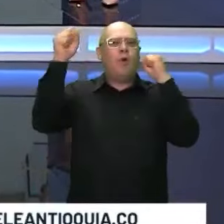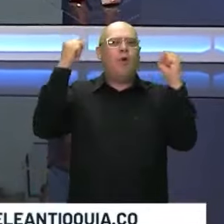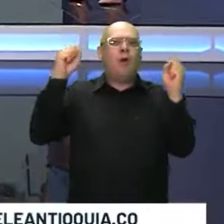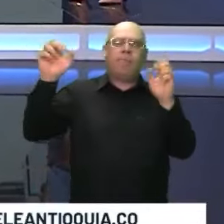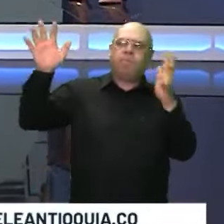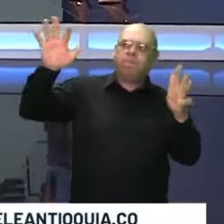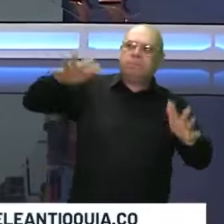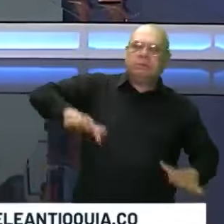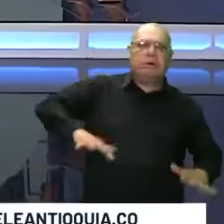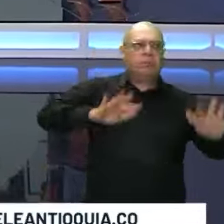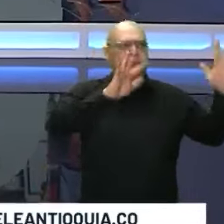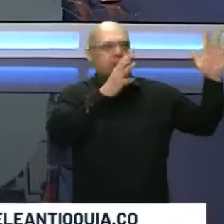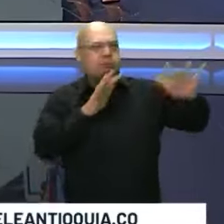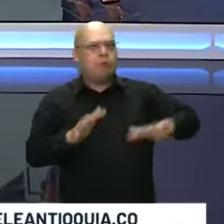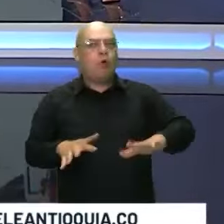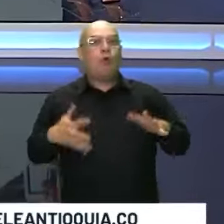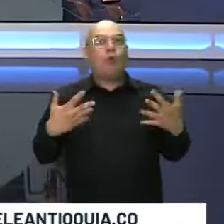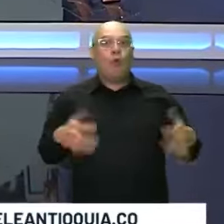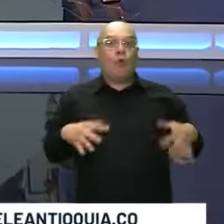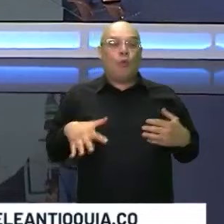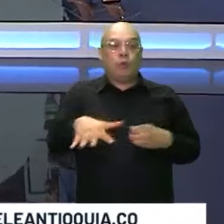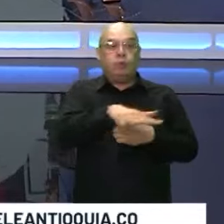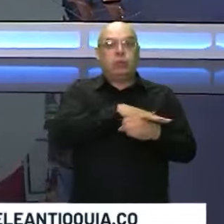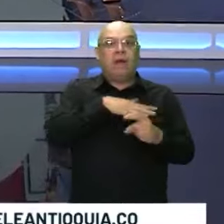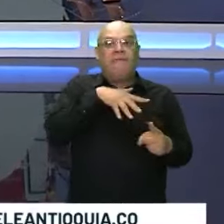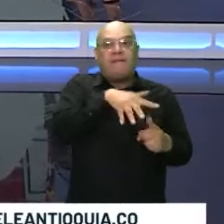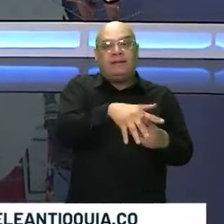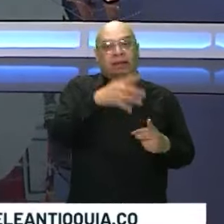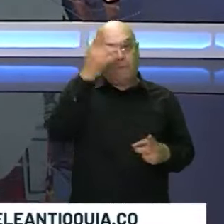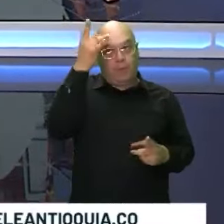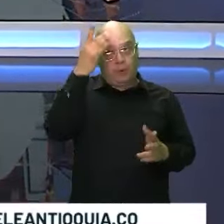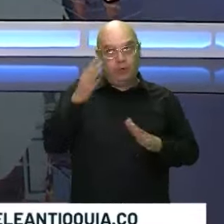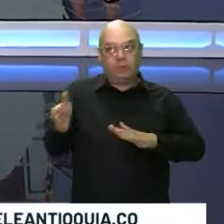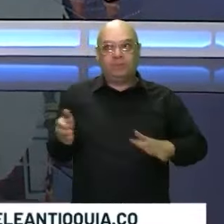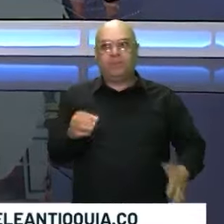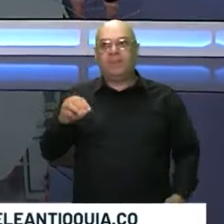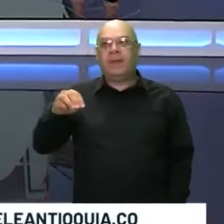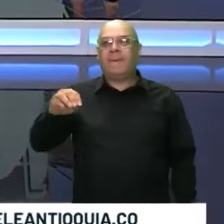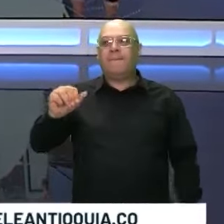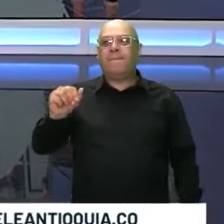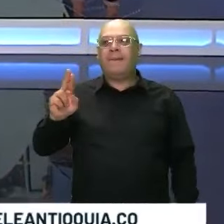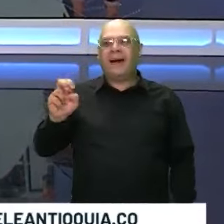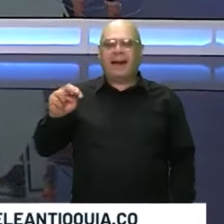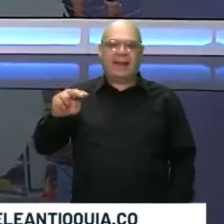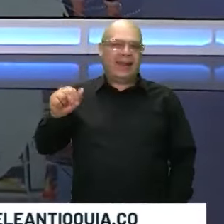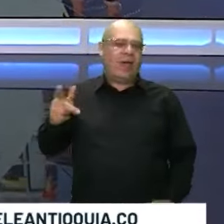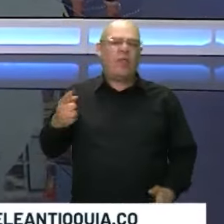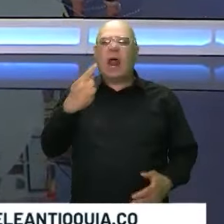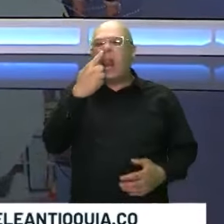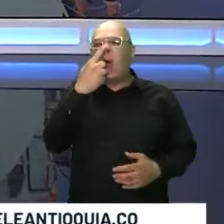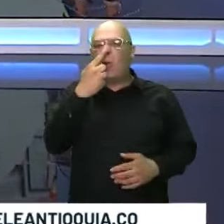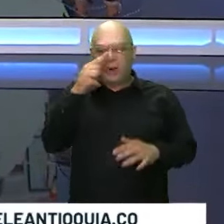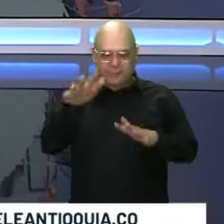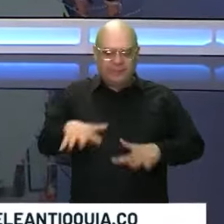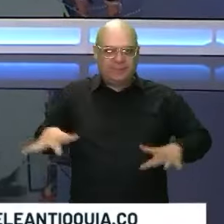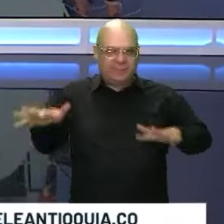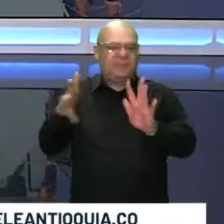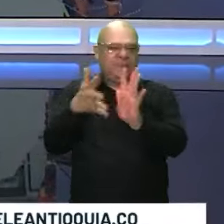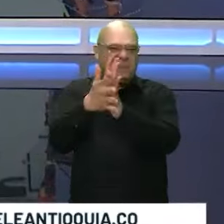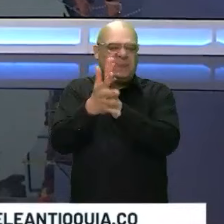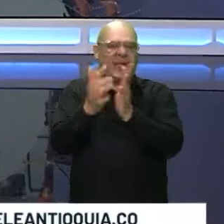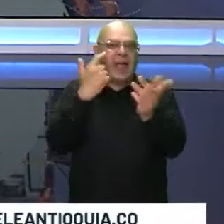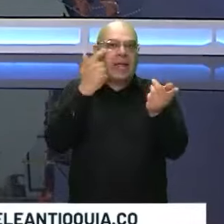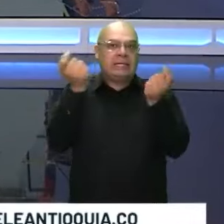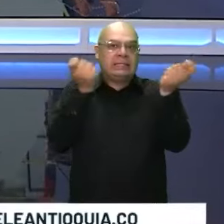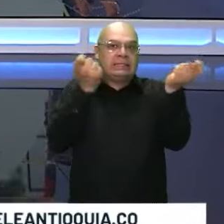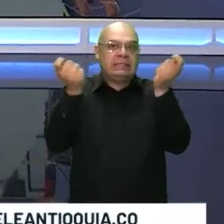podría afectar un importante sector de este municipio. Y Mariana Rodríguez está en el barrio Laureles y nos cuenta sobre la estrategia de cuidado de los